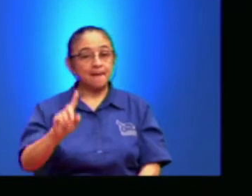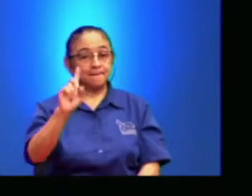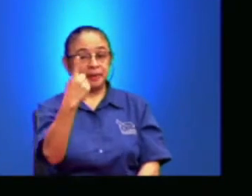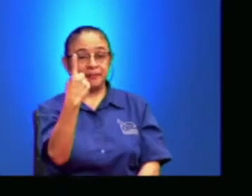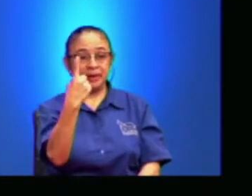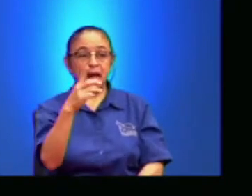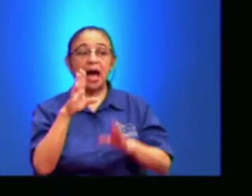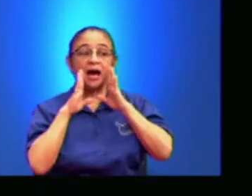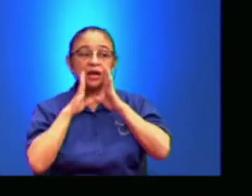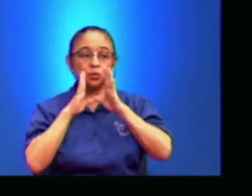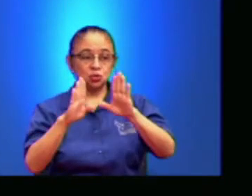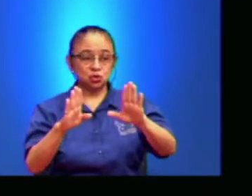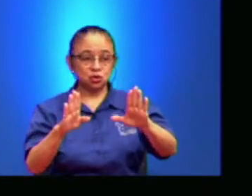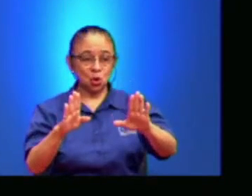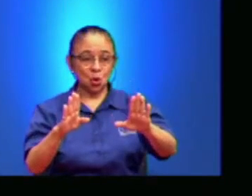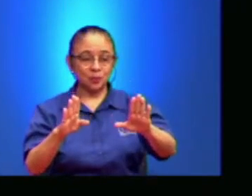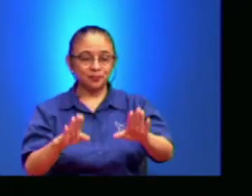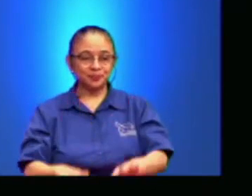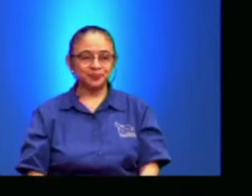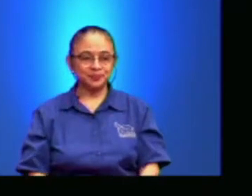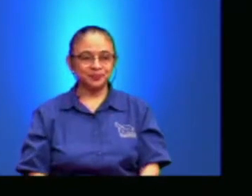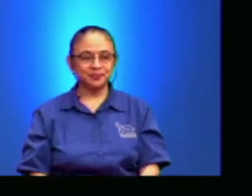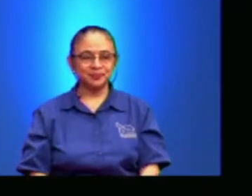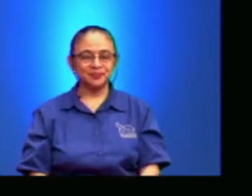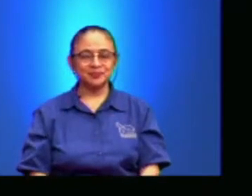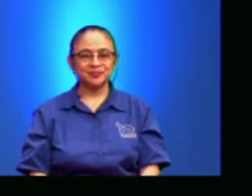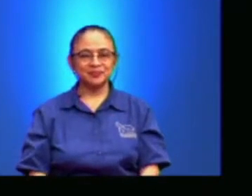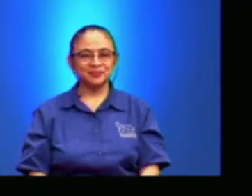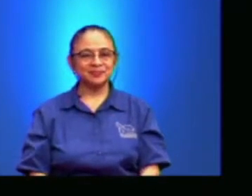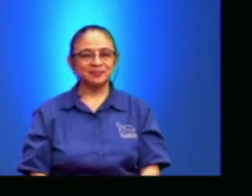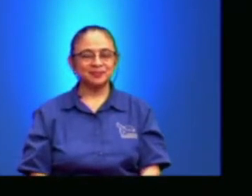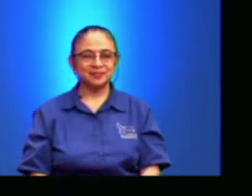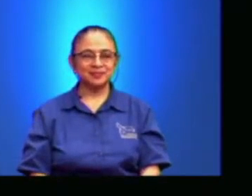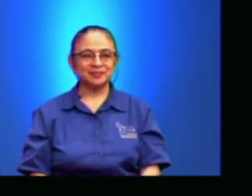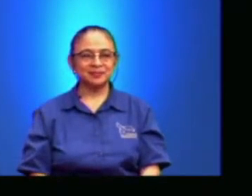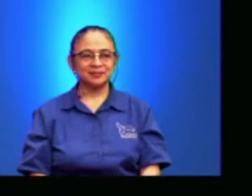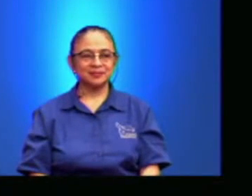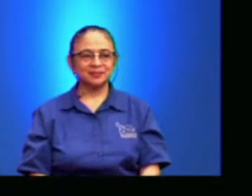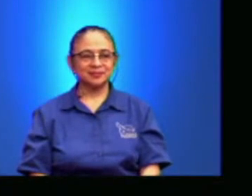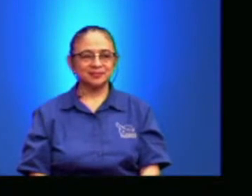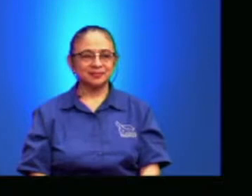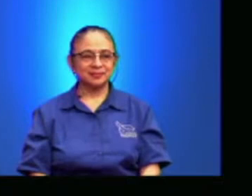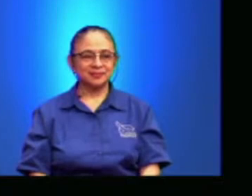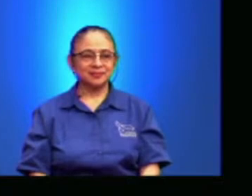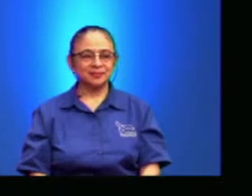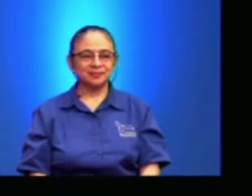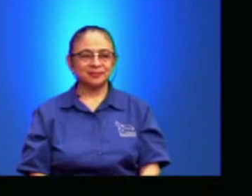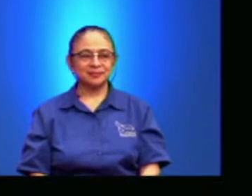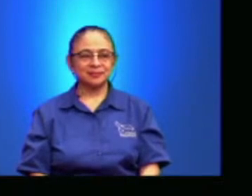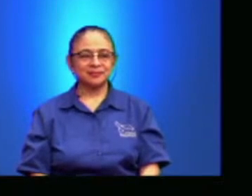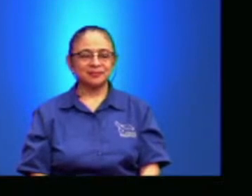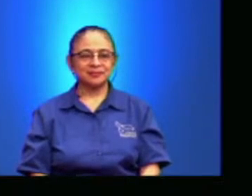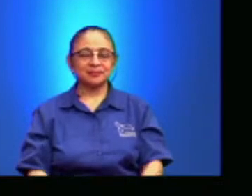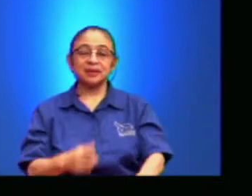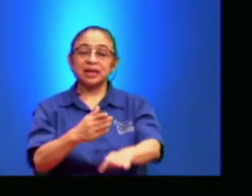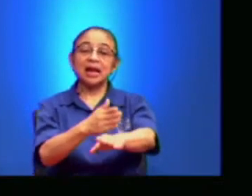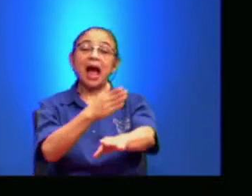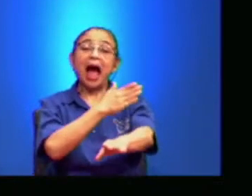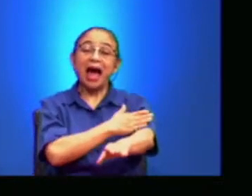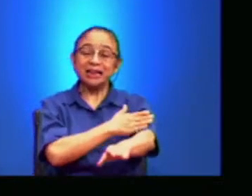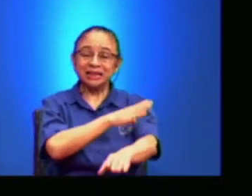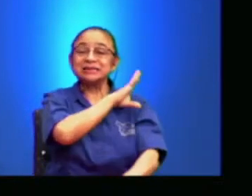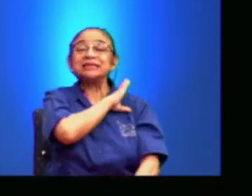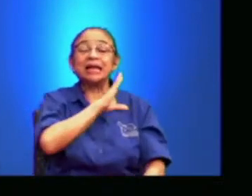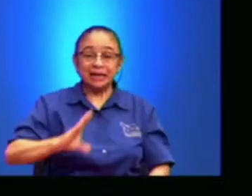anuncio y algo sirviendo con los versículos bíblicos conducentes el primer anuncio está antes de